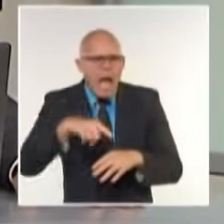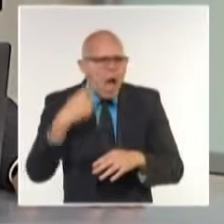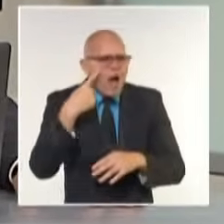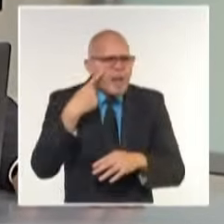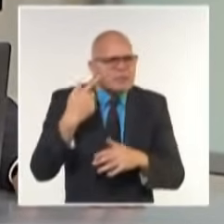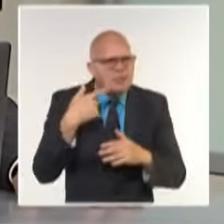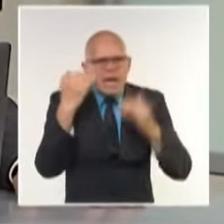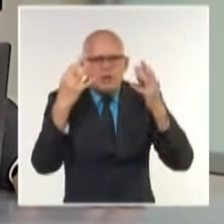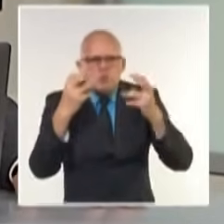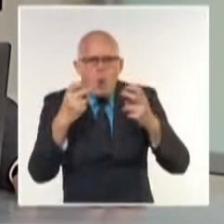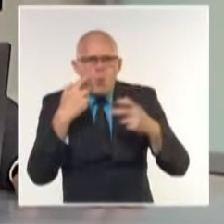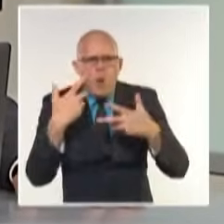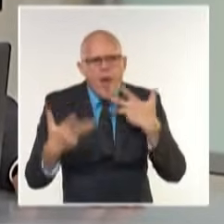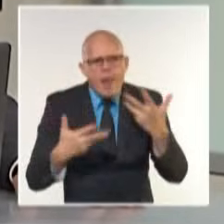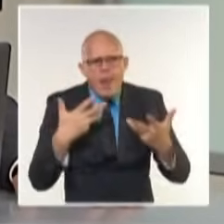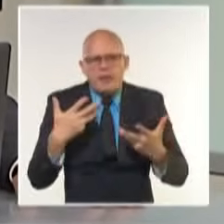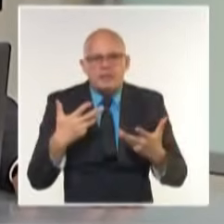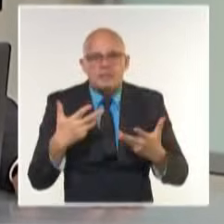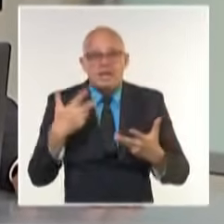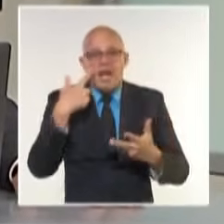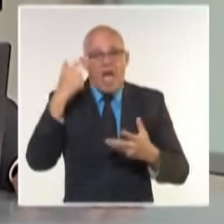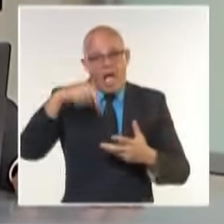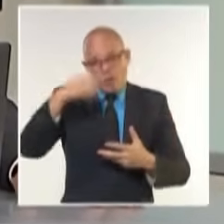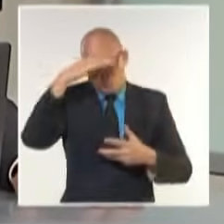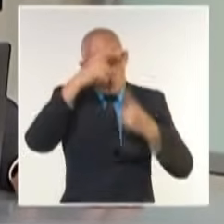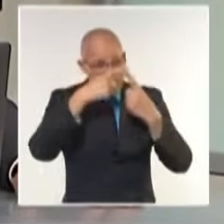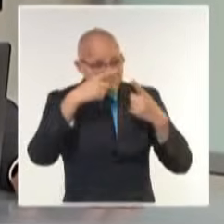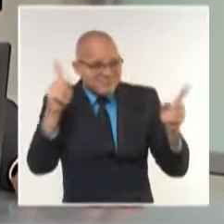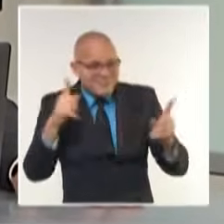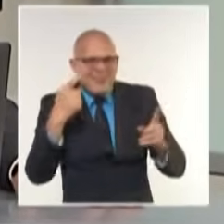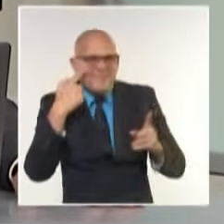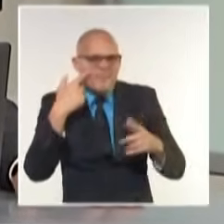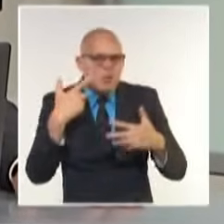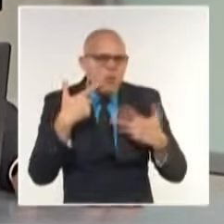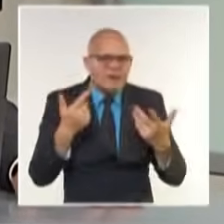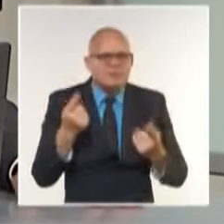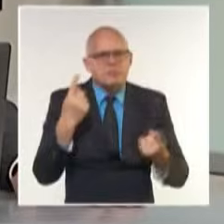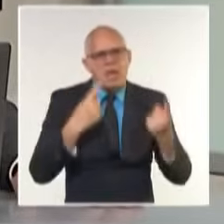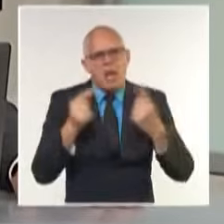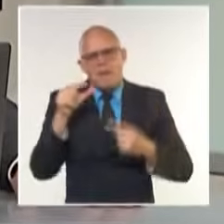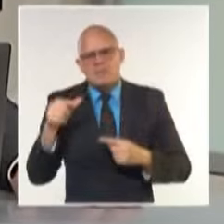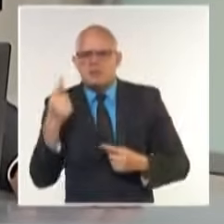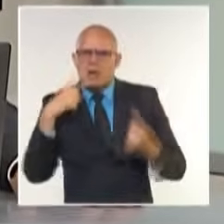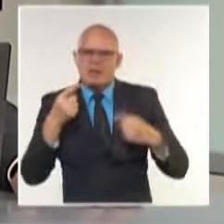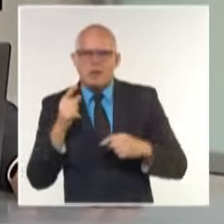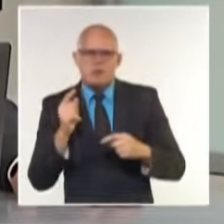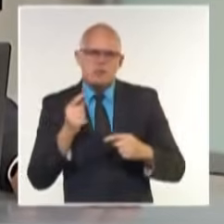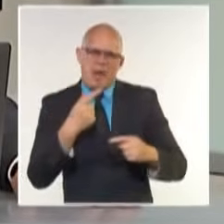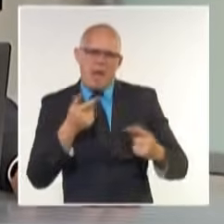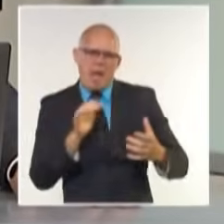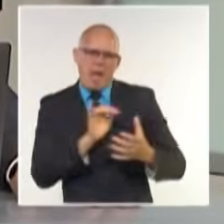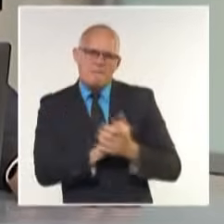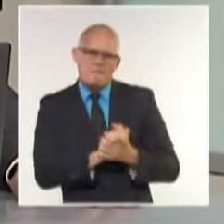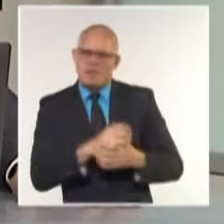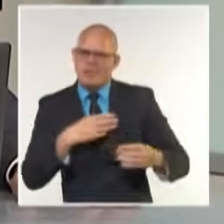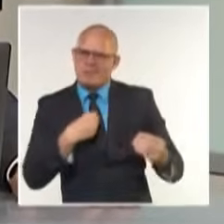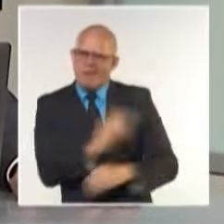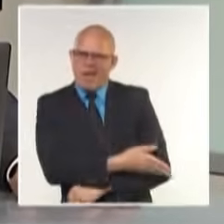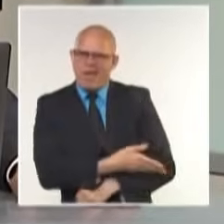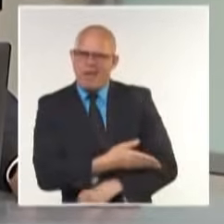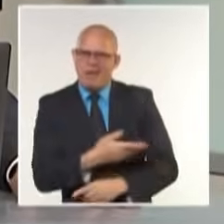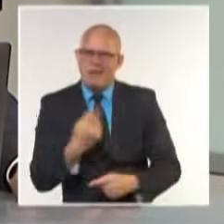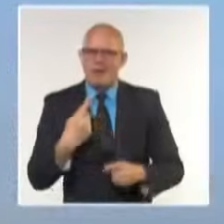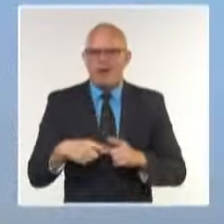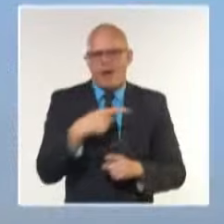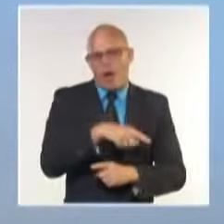se están observando hoy en Cuba relaciones de afinidad, relaciones de favorecimiento, relaciones incluso